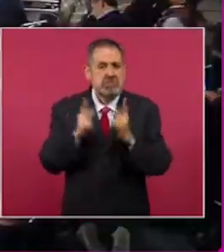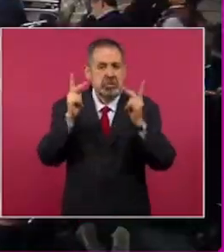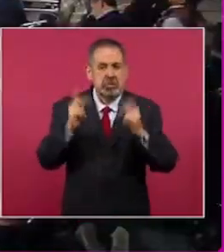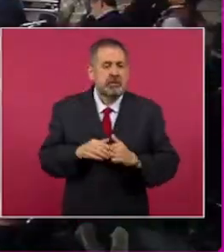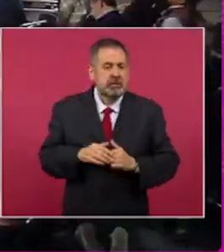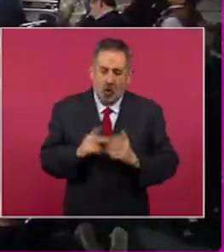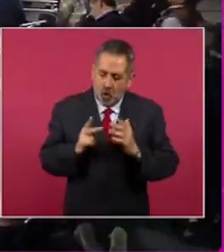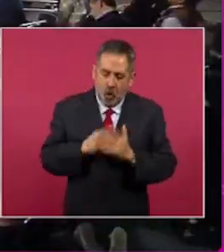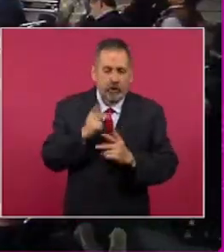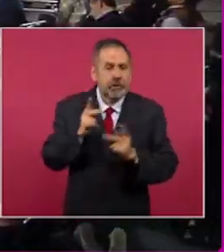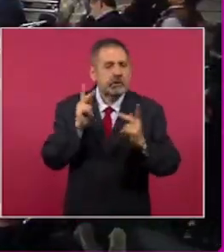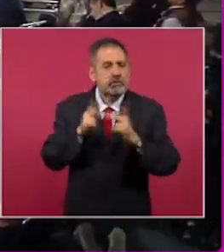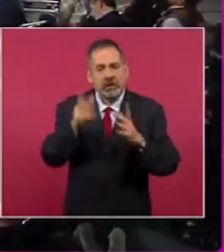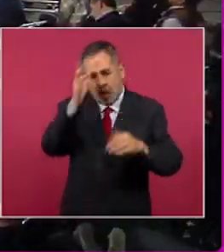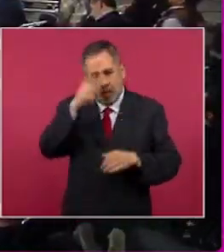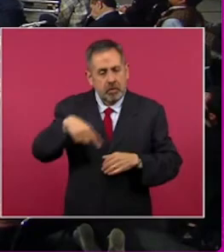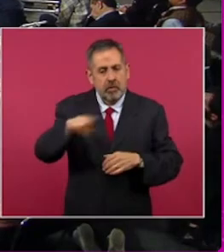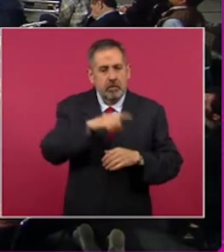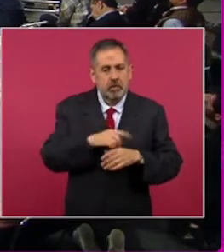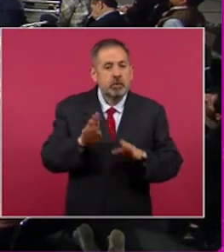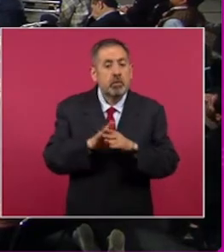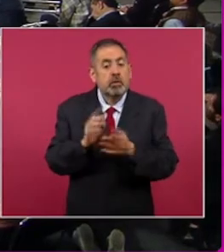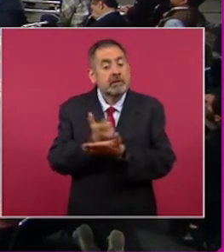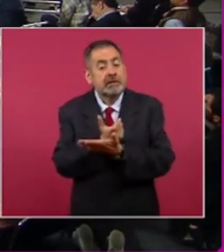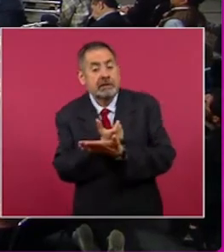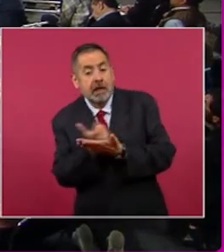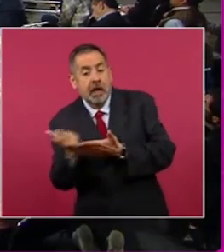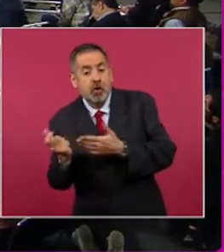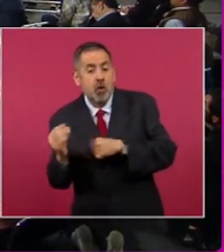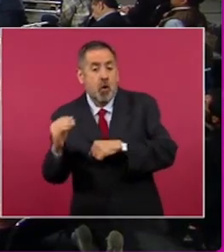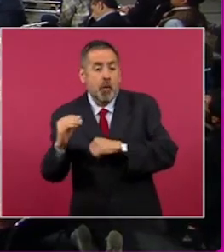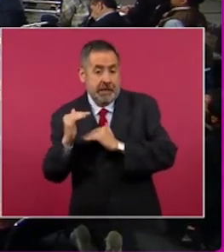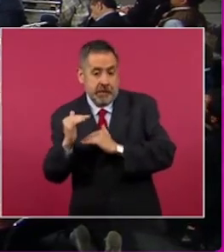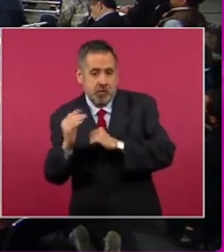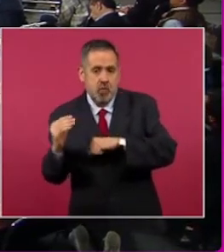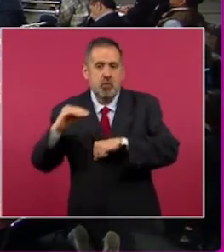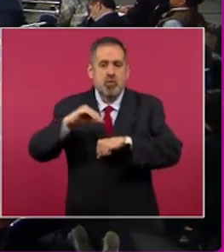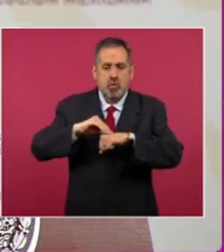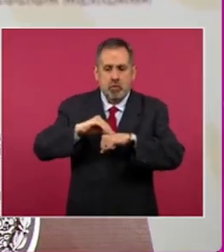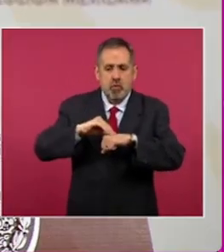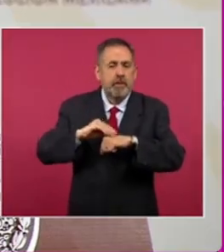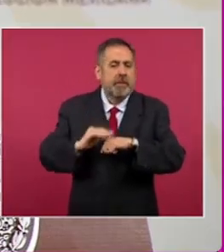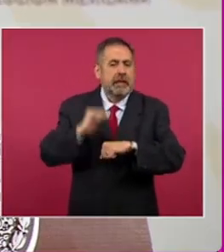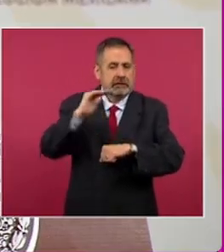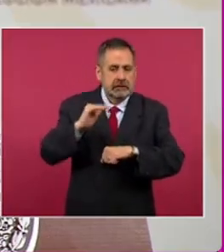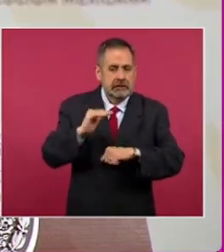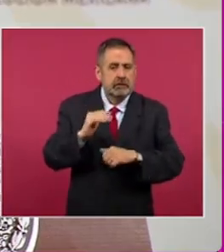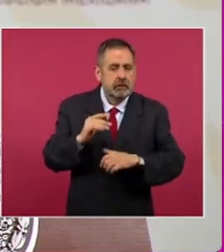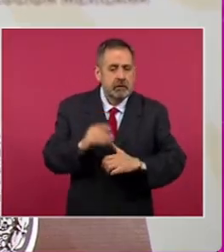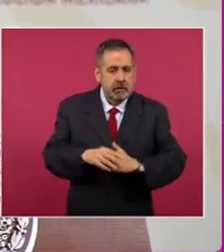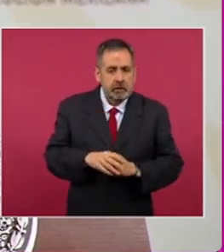una vez más en el incremento al salario mínimo.